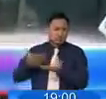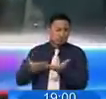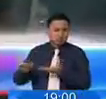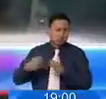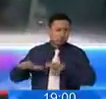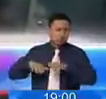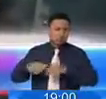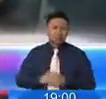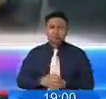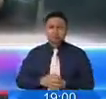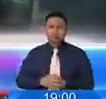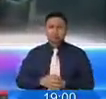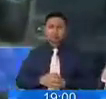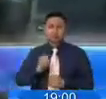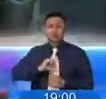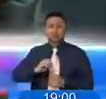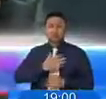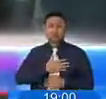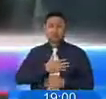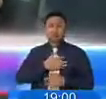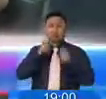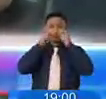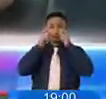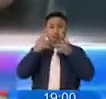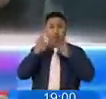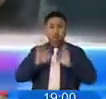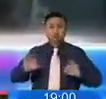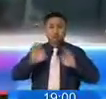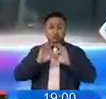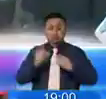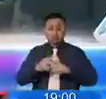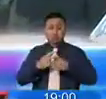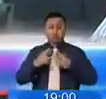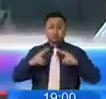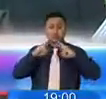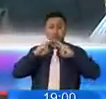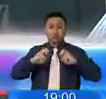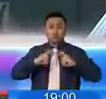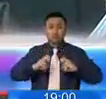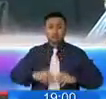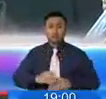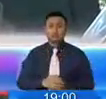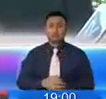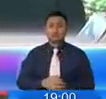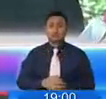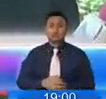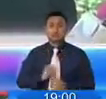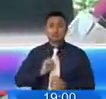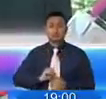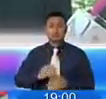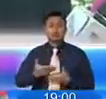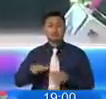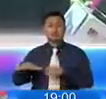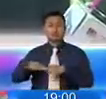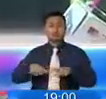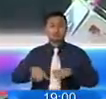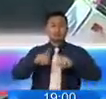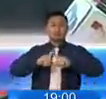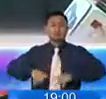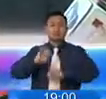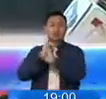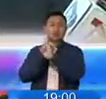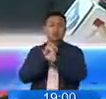la Fiscalía General está cumpliendo con su papel fundamental de investigar y en este momento está realizando varias coordinaciones